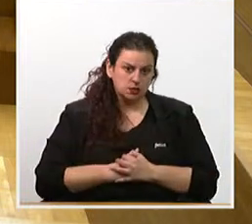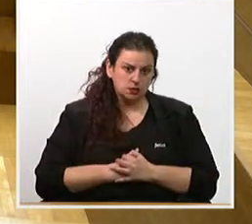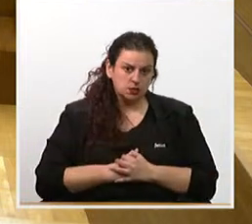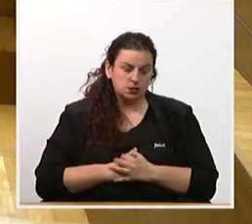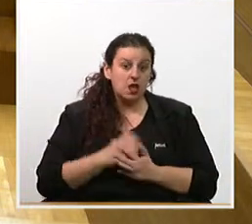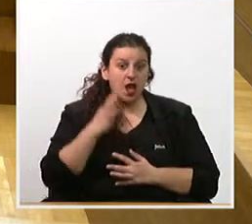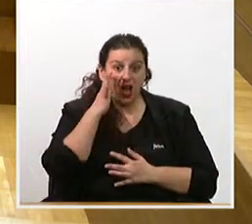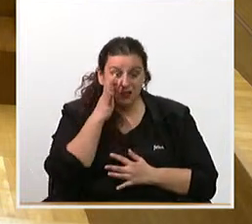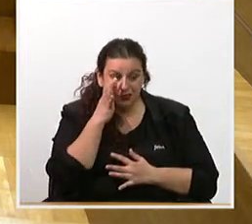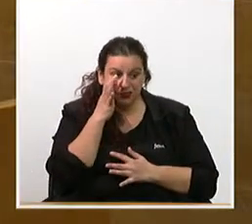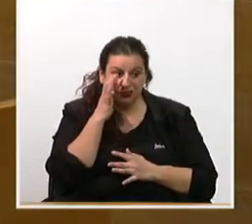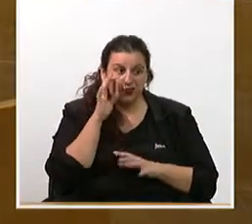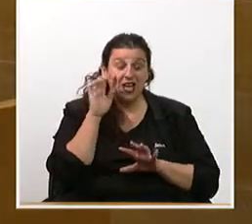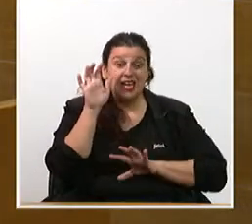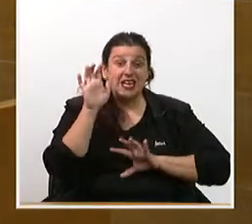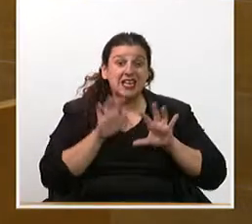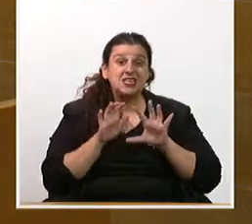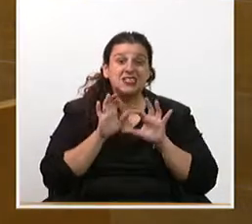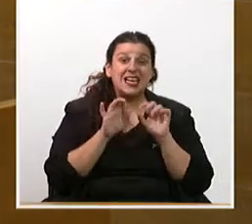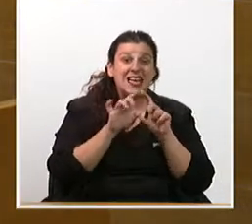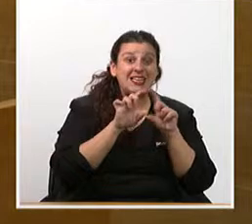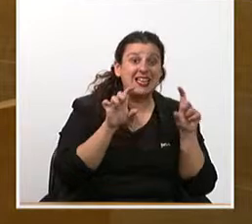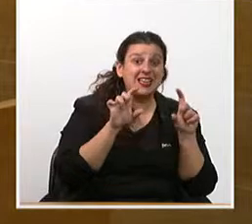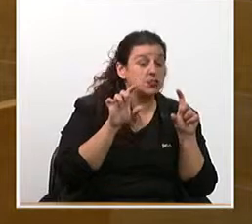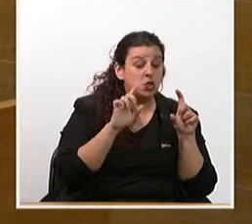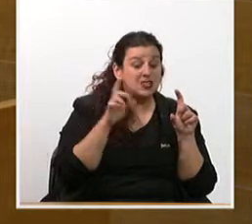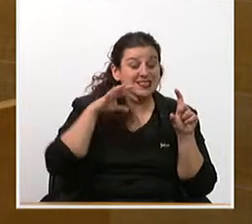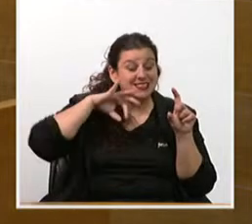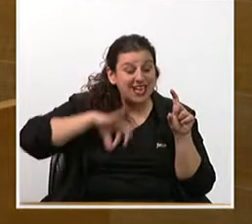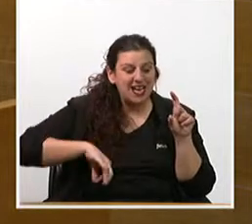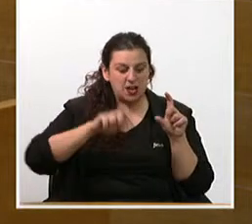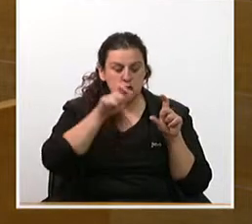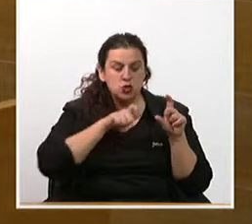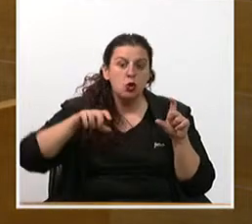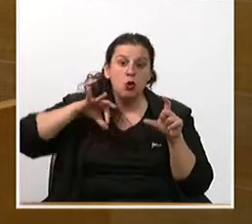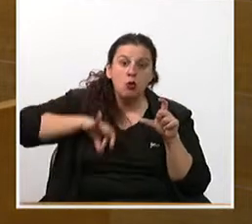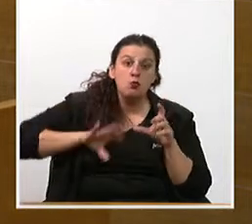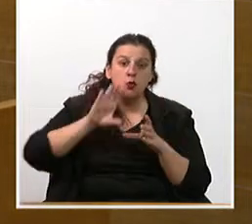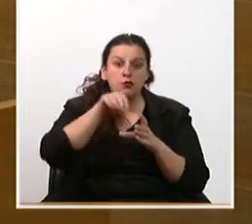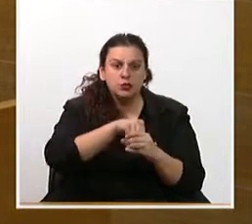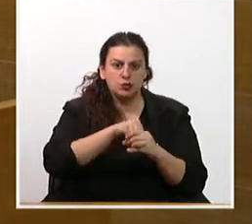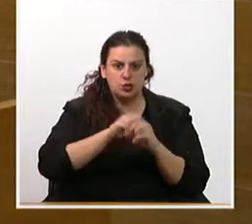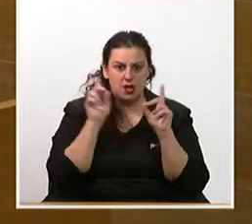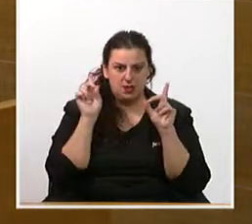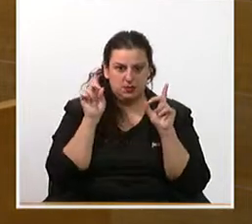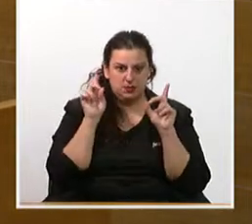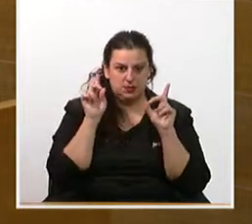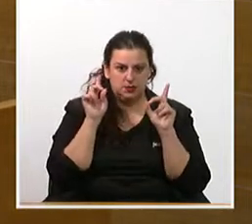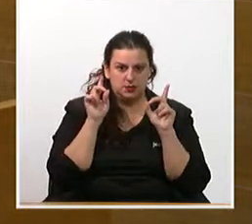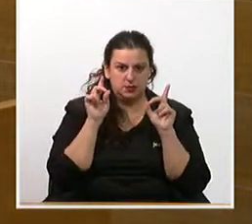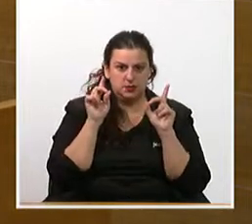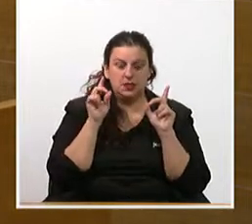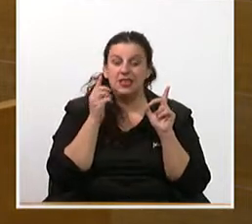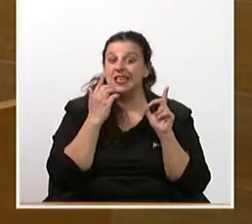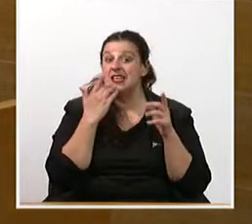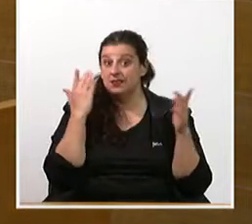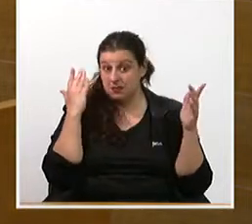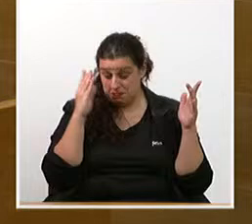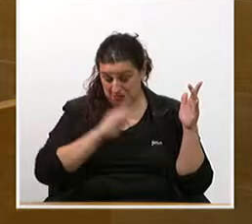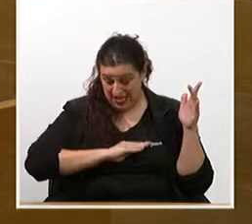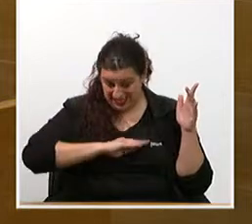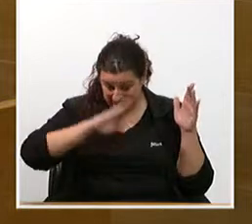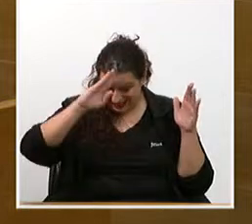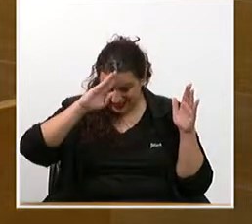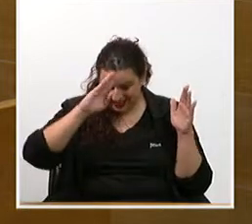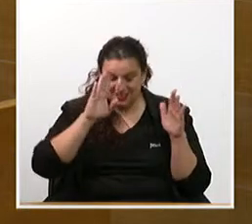riesgo no a las entidades sino los salarios de Los profesionales que trabajan en esas entidades y si no era bastante con lo que